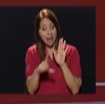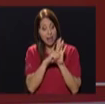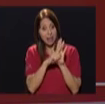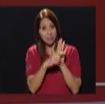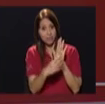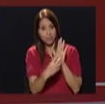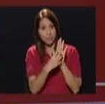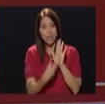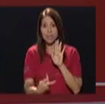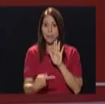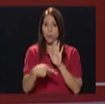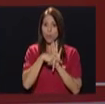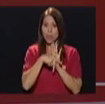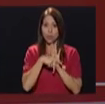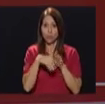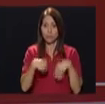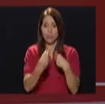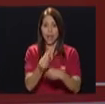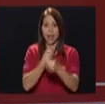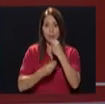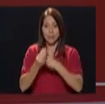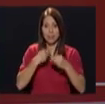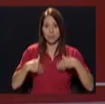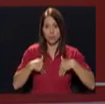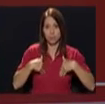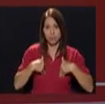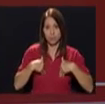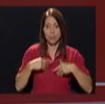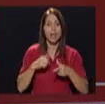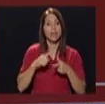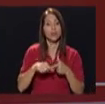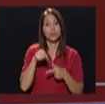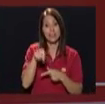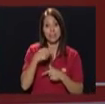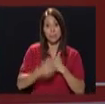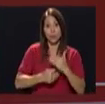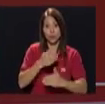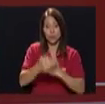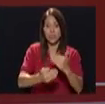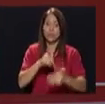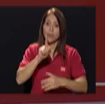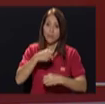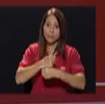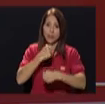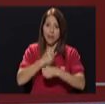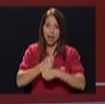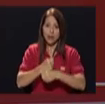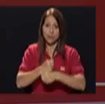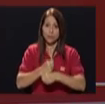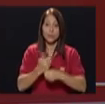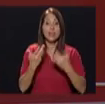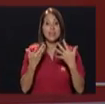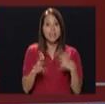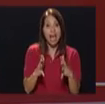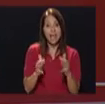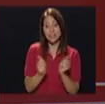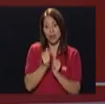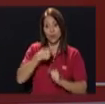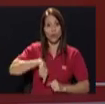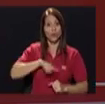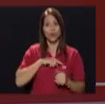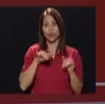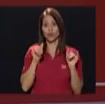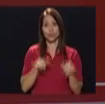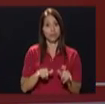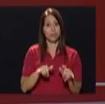por ley está prevista y contemplada de que está prohibido la alimentación de la fauna. Entonces yo siento que es un proceso que tenemos que trabajarlo, ya